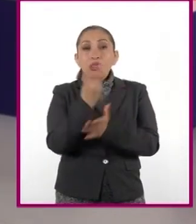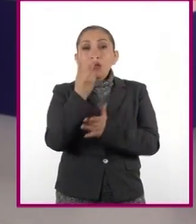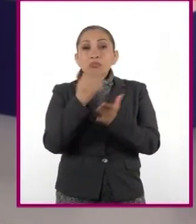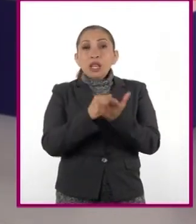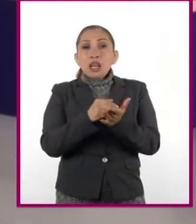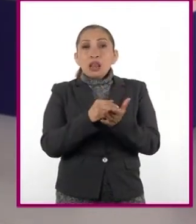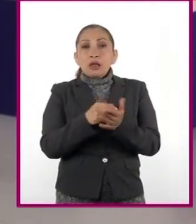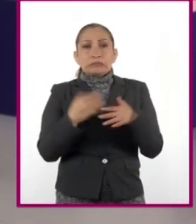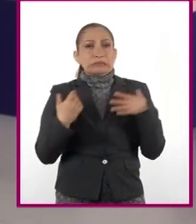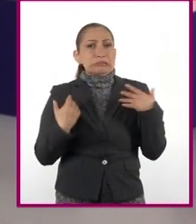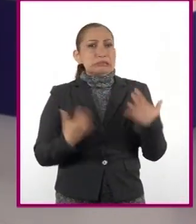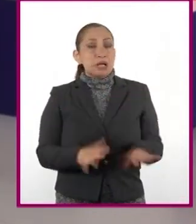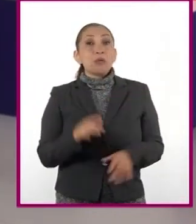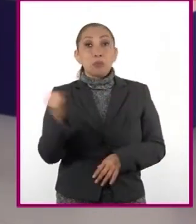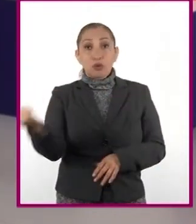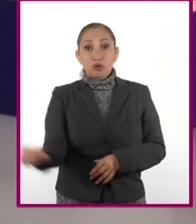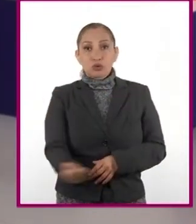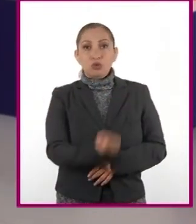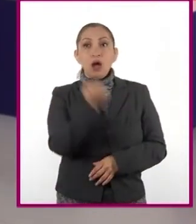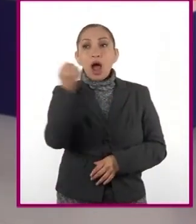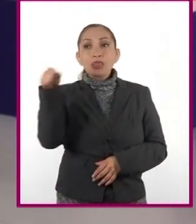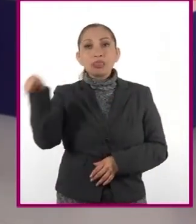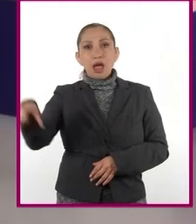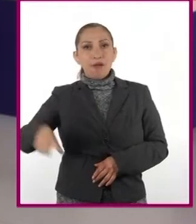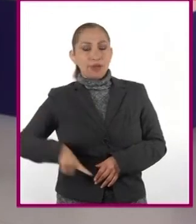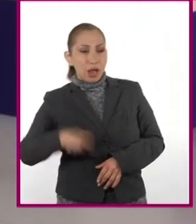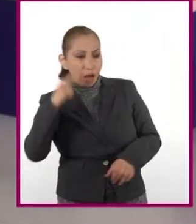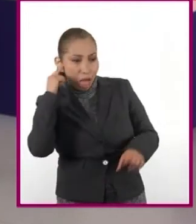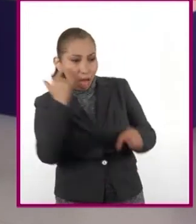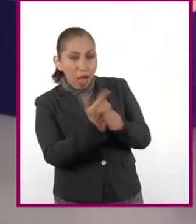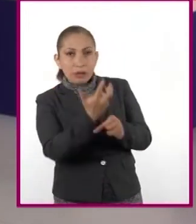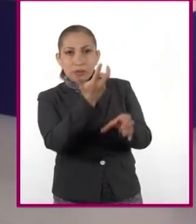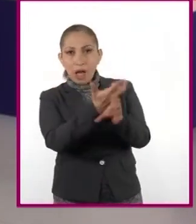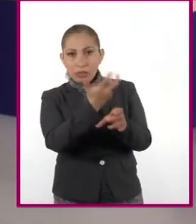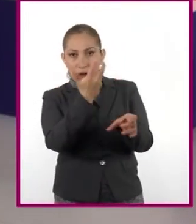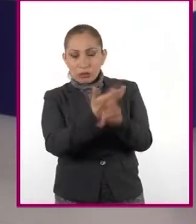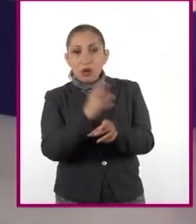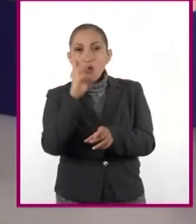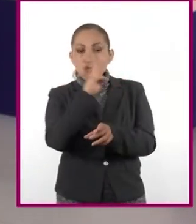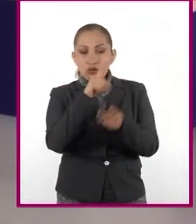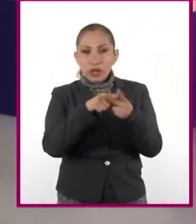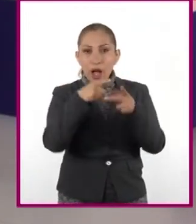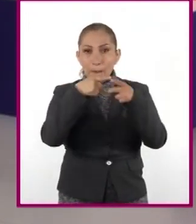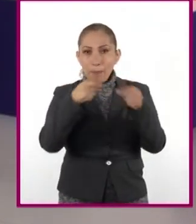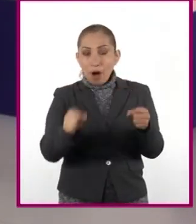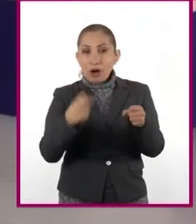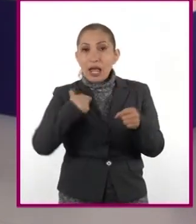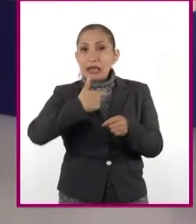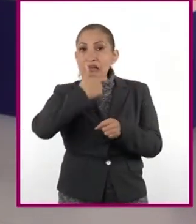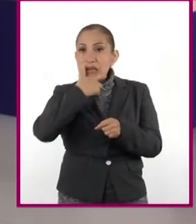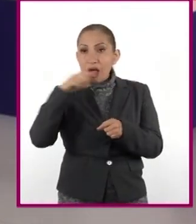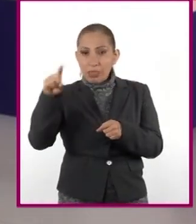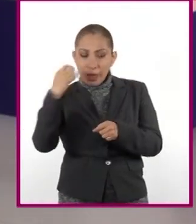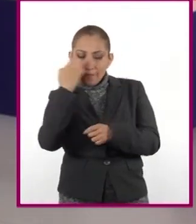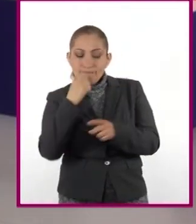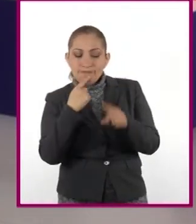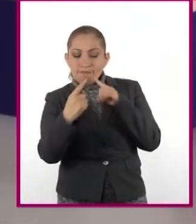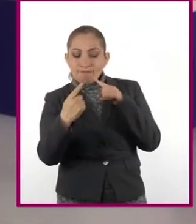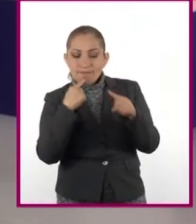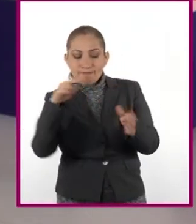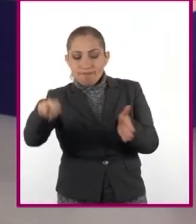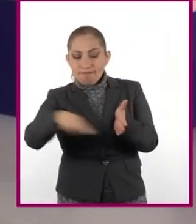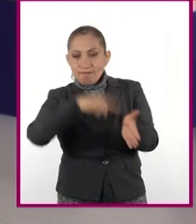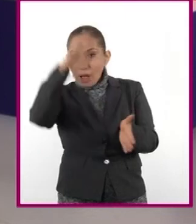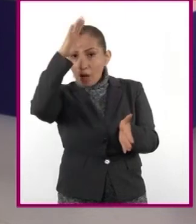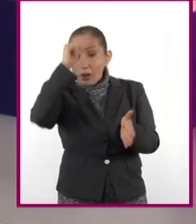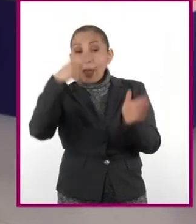2000. Afortunadamente, los gobiernos de Estados Unidos, Rusia, Japón y Gran Bretaña firmaron un